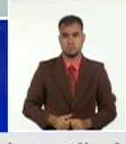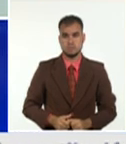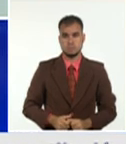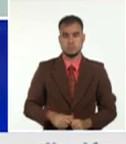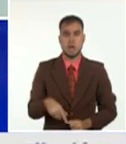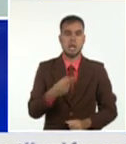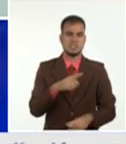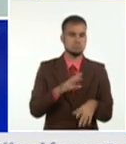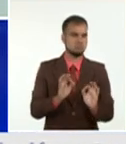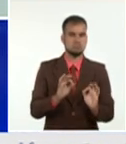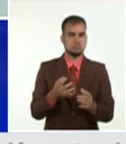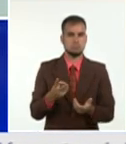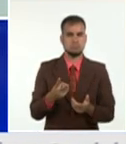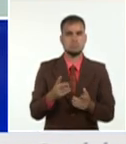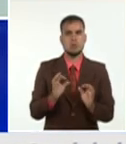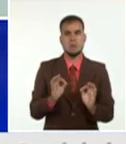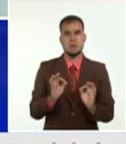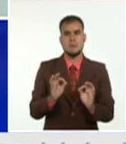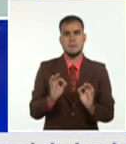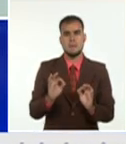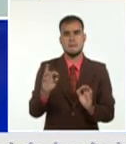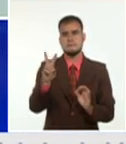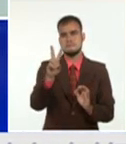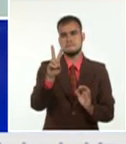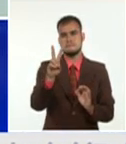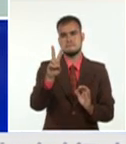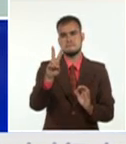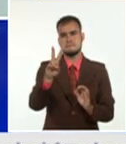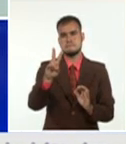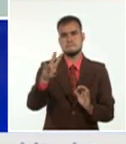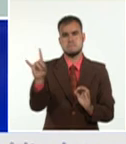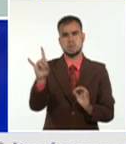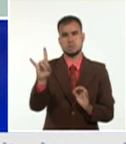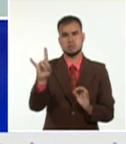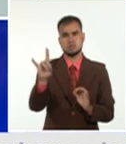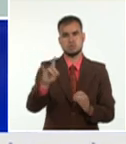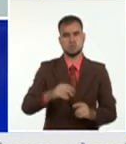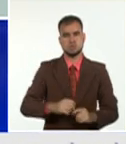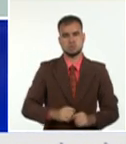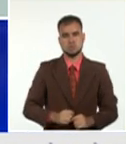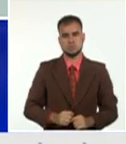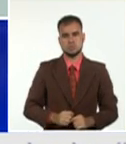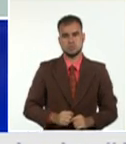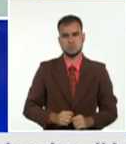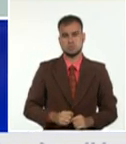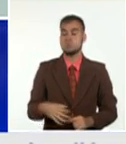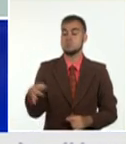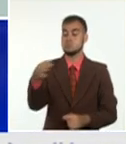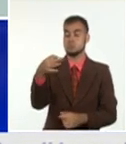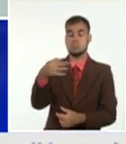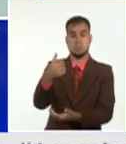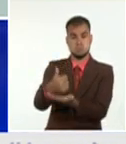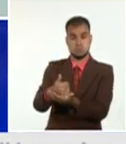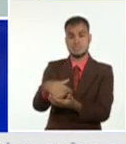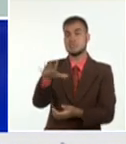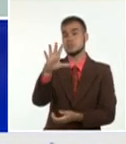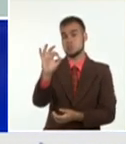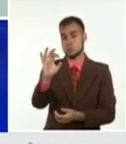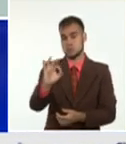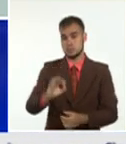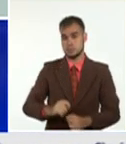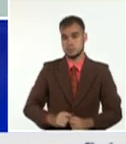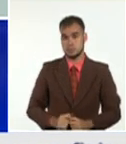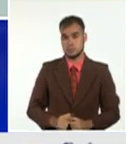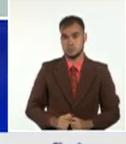con una fuerte transmisión, como explicaba su director anoche, en el municipio de Pinar del Río, 50 casos